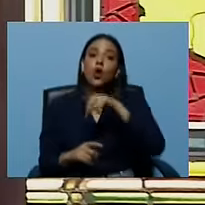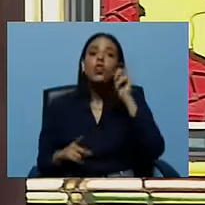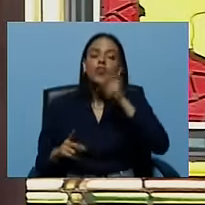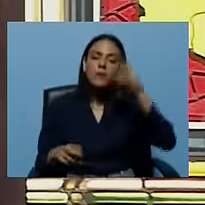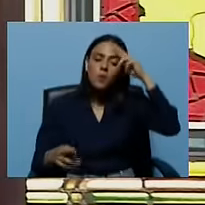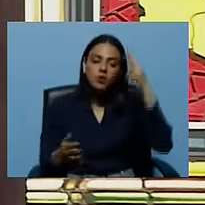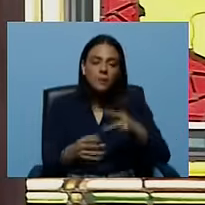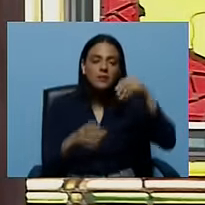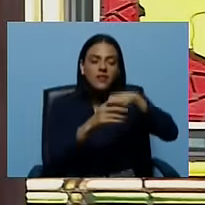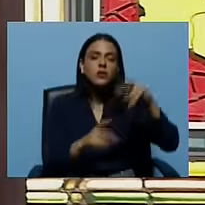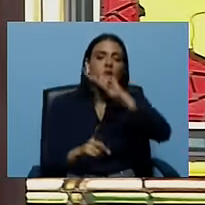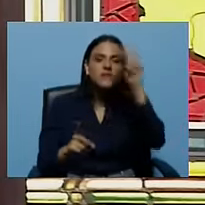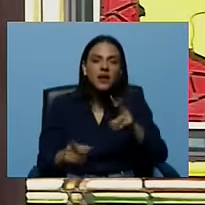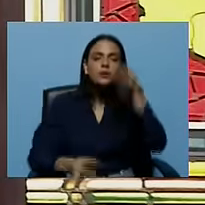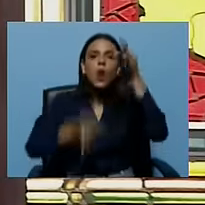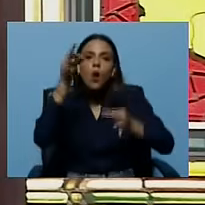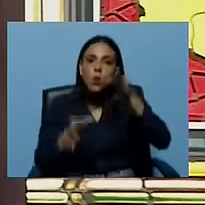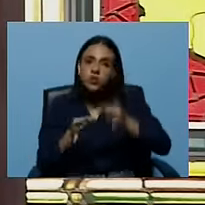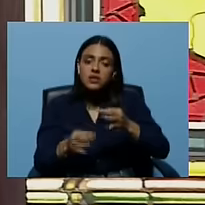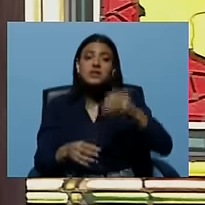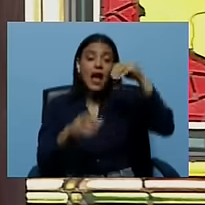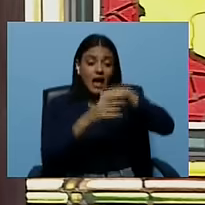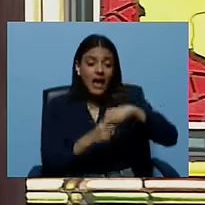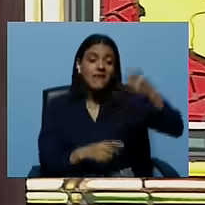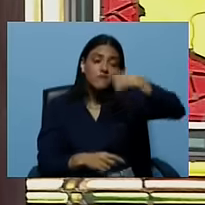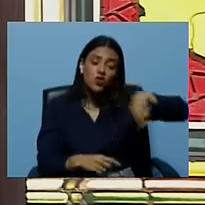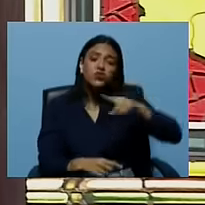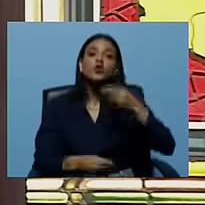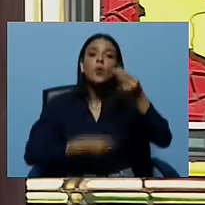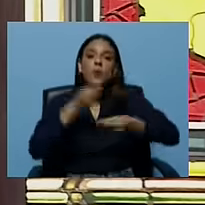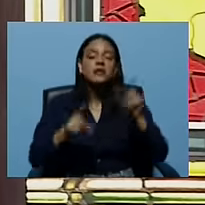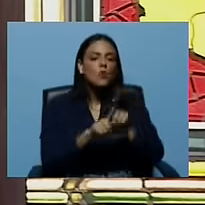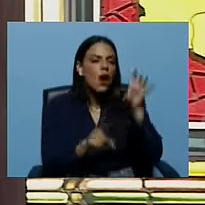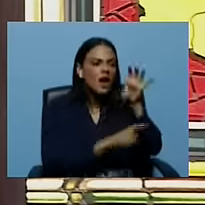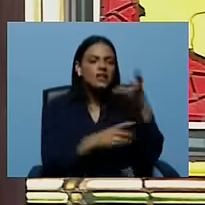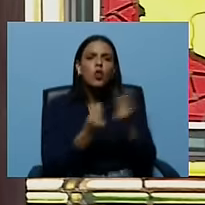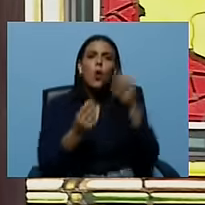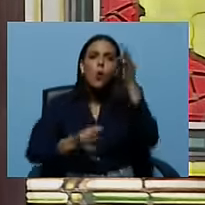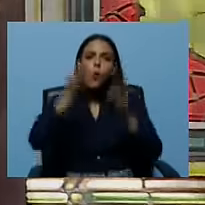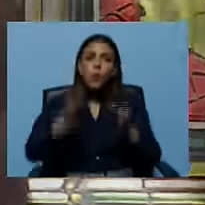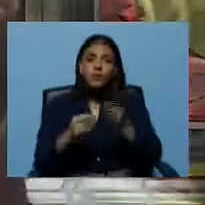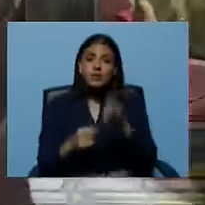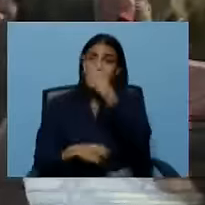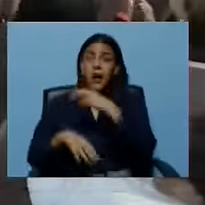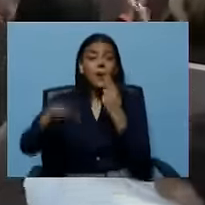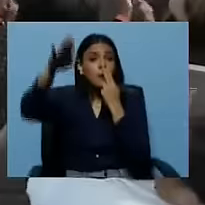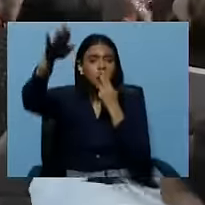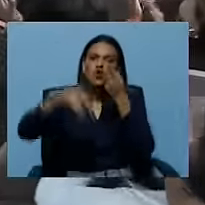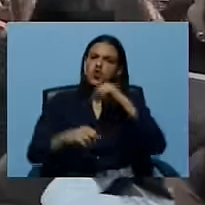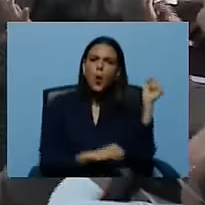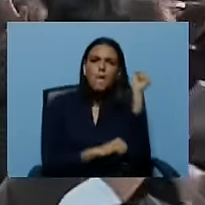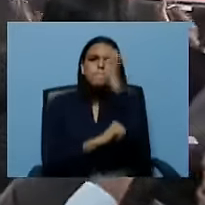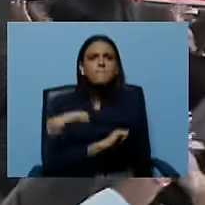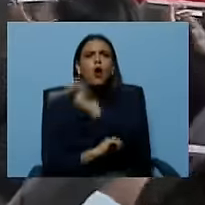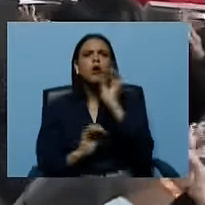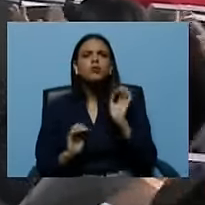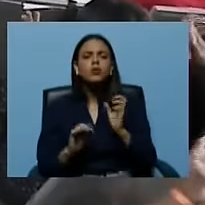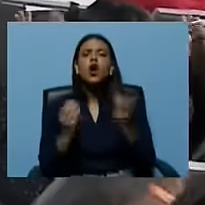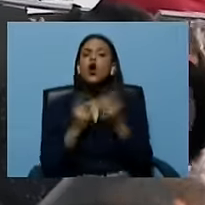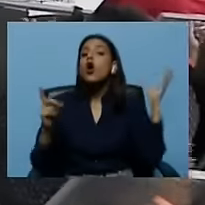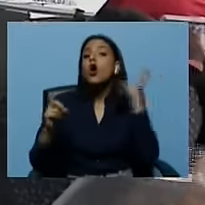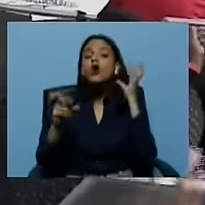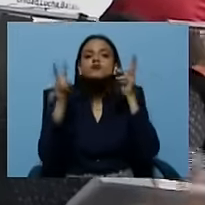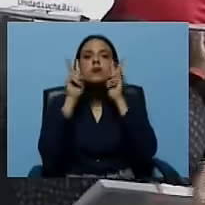en Venezuela va a haber justicia. Vamos hacia un estado de justicia. Y al fascismo lo derrotaremos con